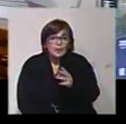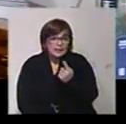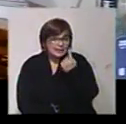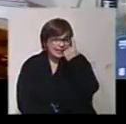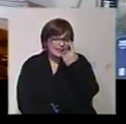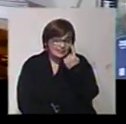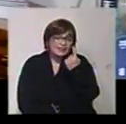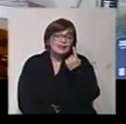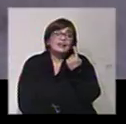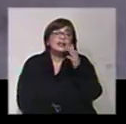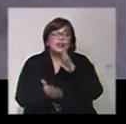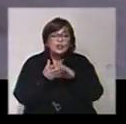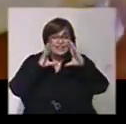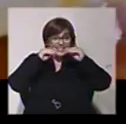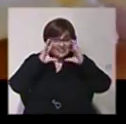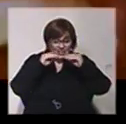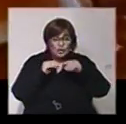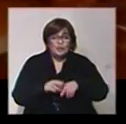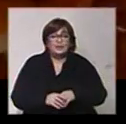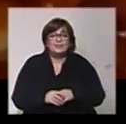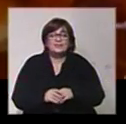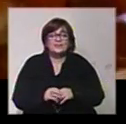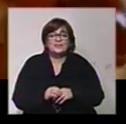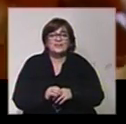que está vinculada con el chivito,